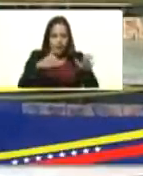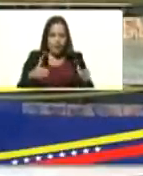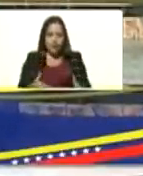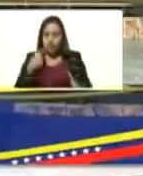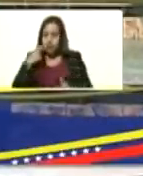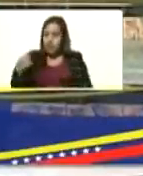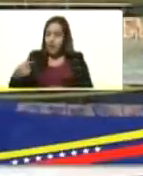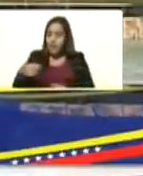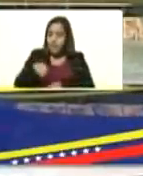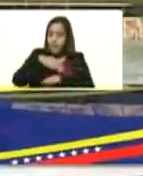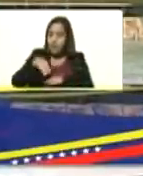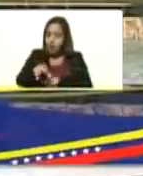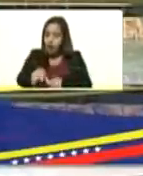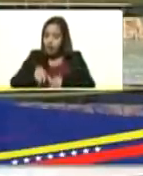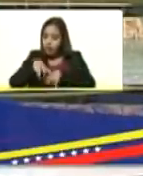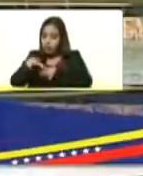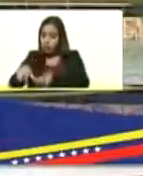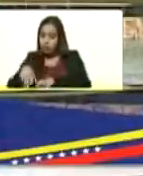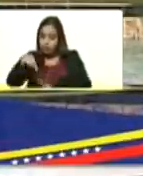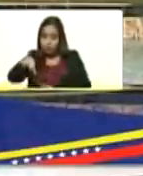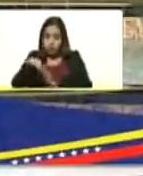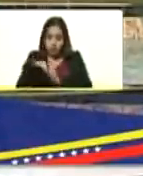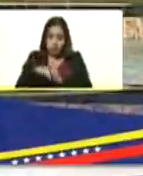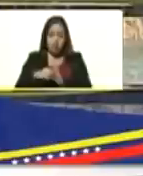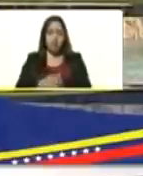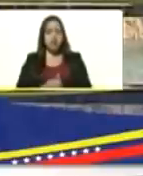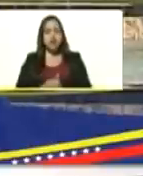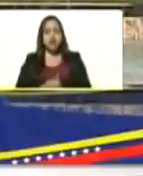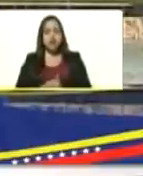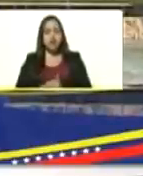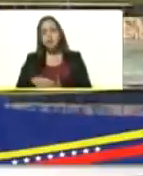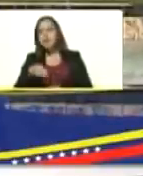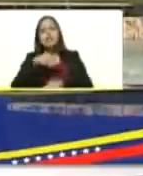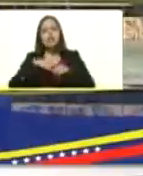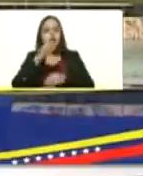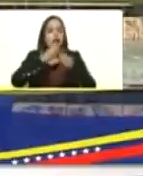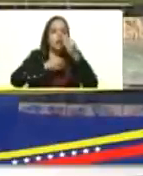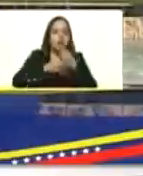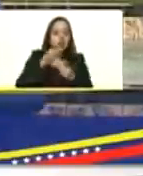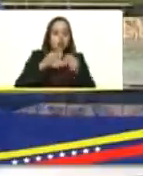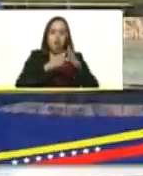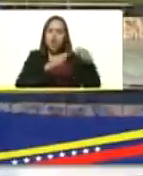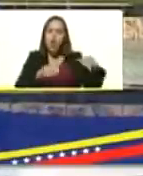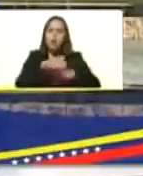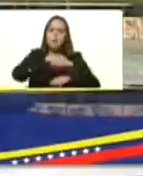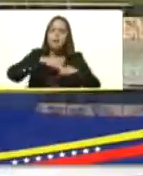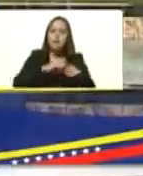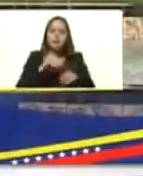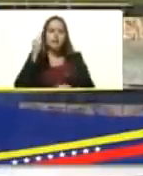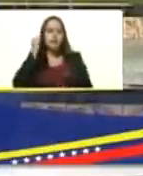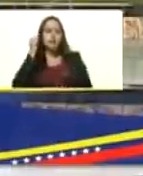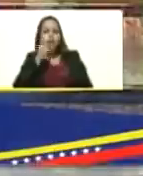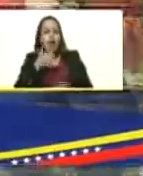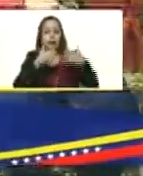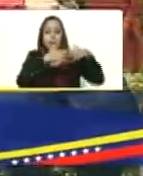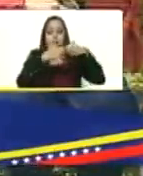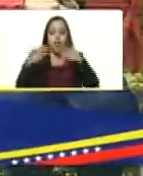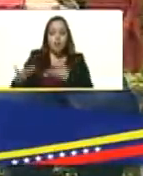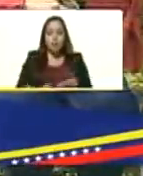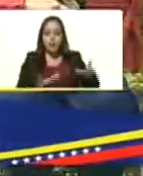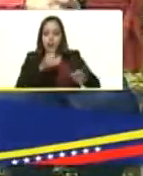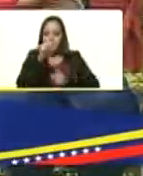al ministro de alimentación a las ministras a los empresarios invitados a la